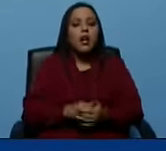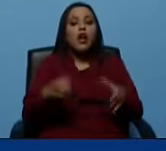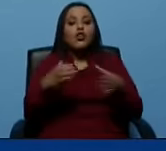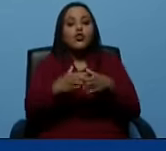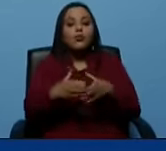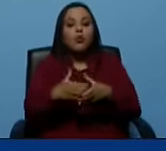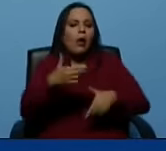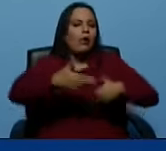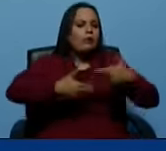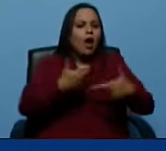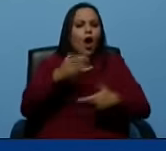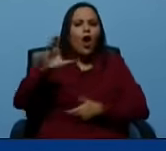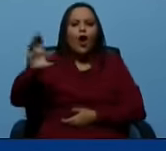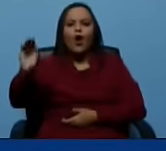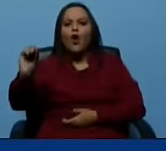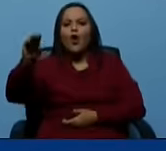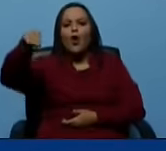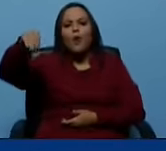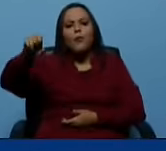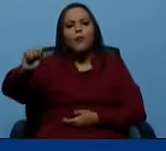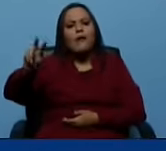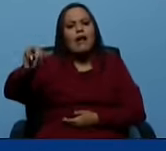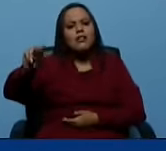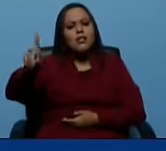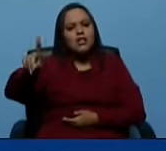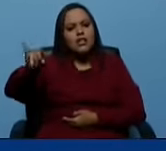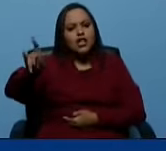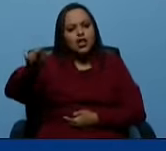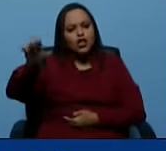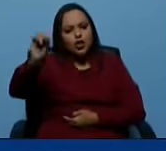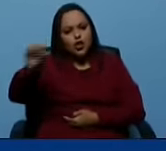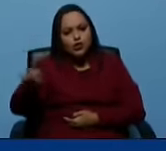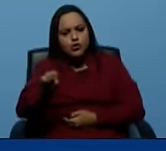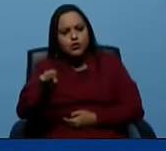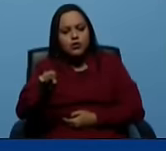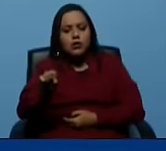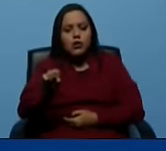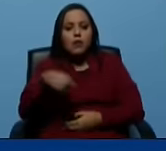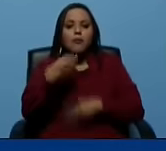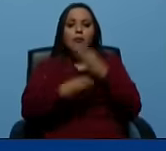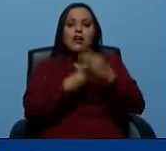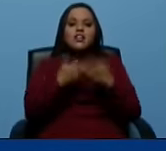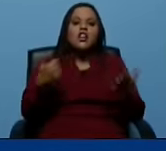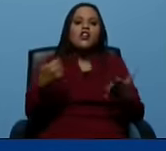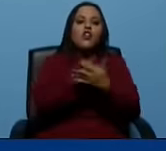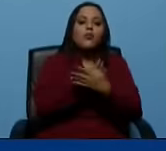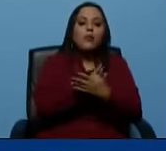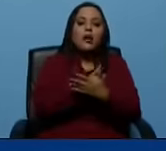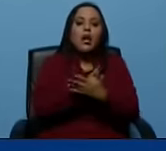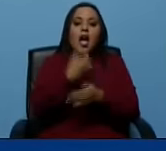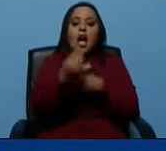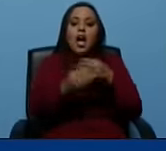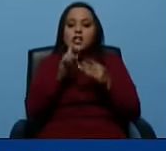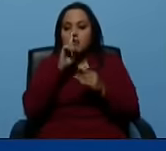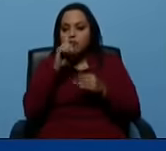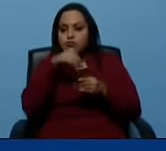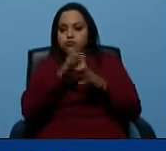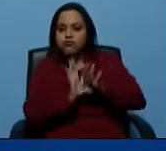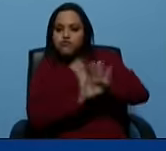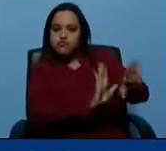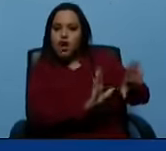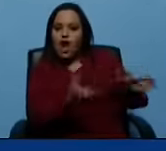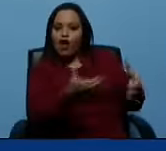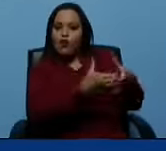criminales para justificar la desestabilización y el golpe de Estado. Nos invisibilizan a nosotros y